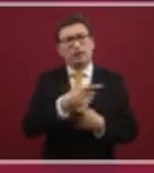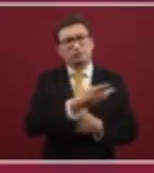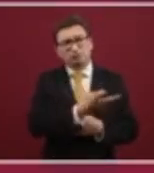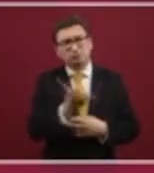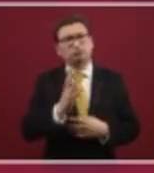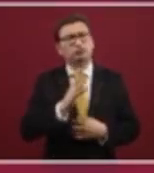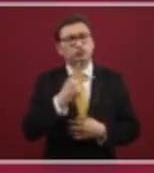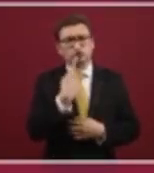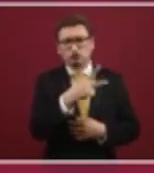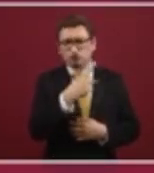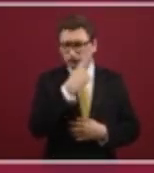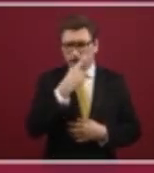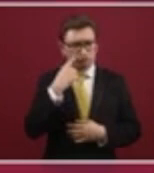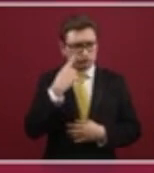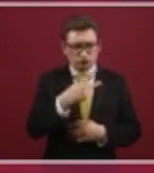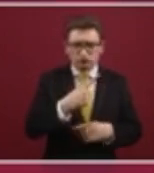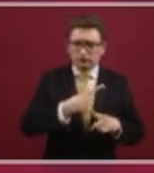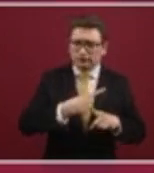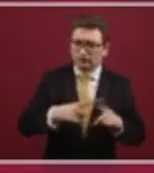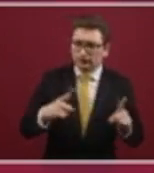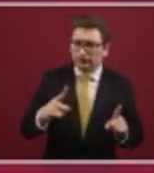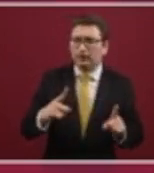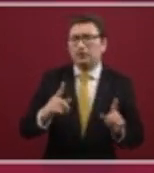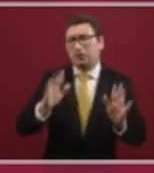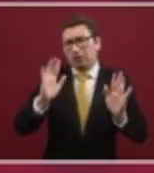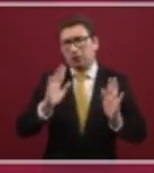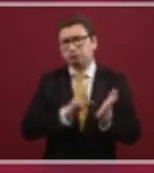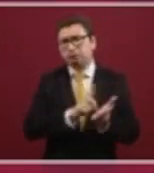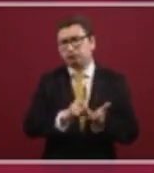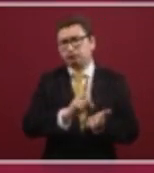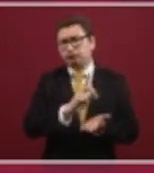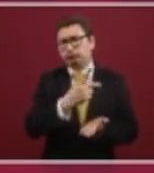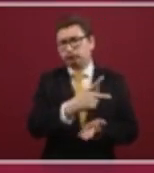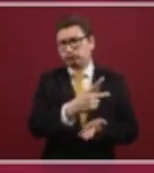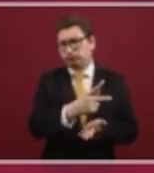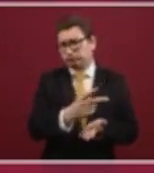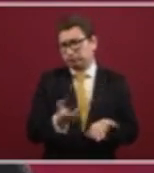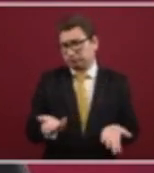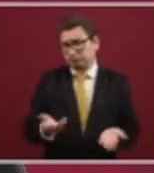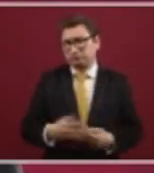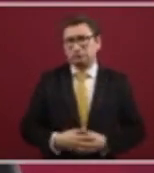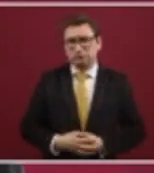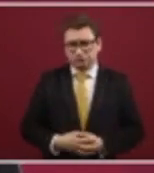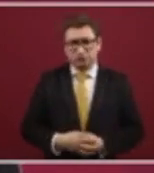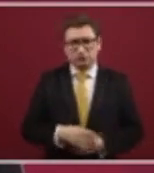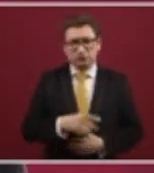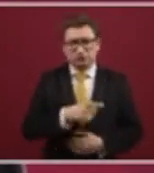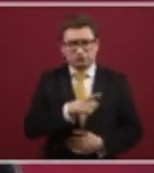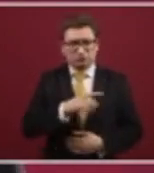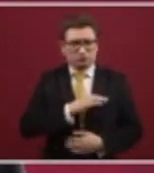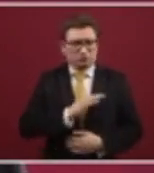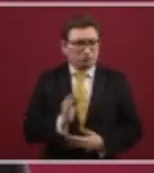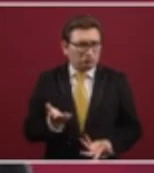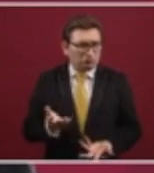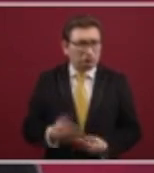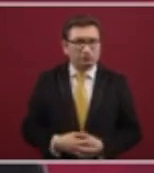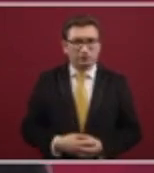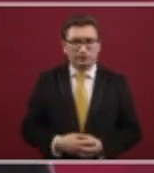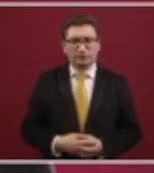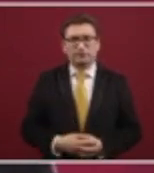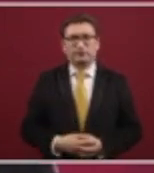pues están en su derecho de seguir manteniendo. Siempre ha